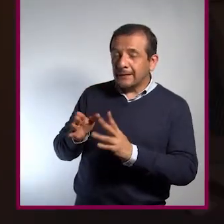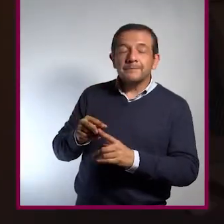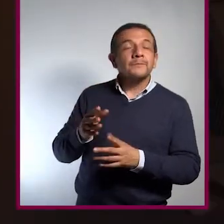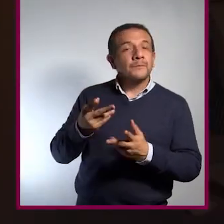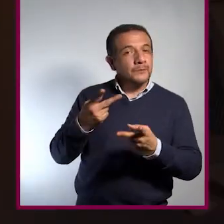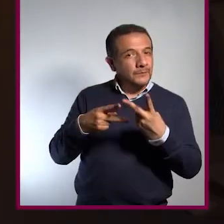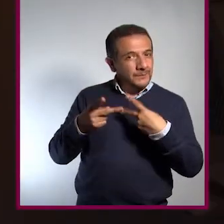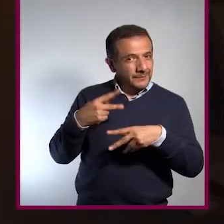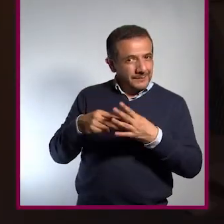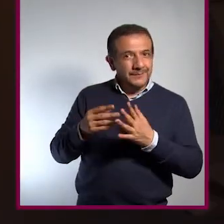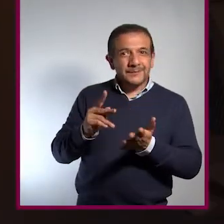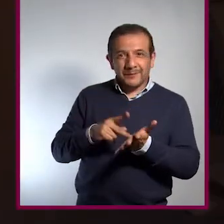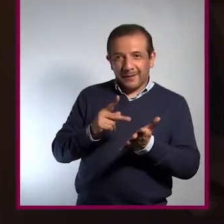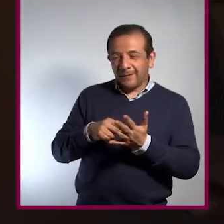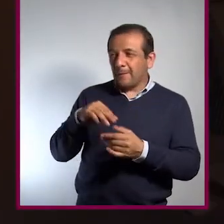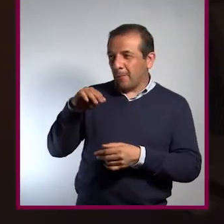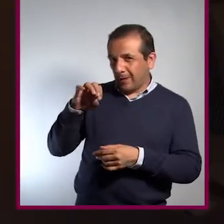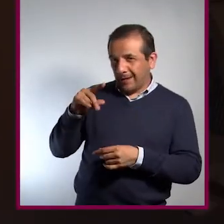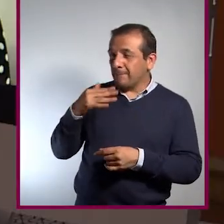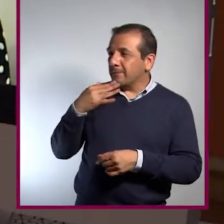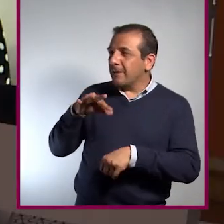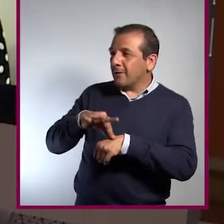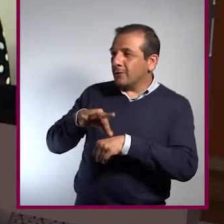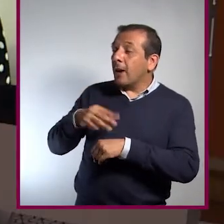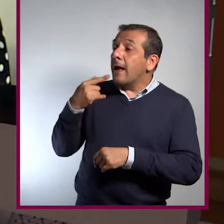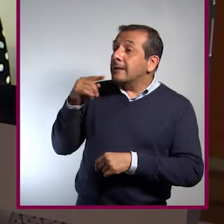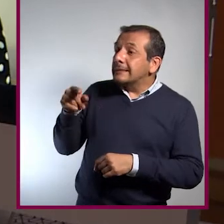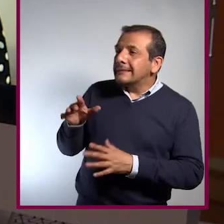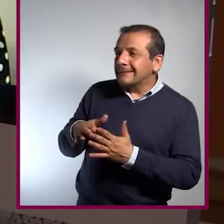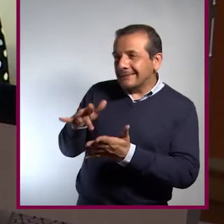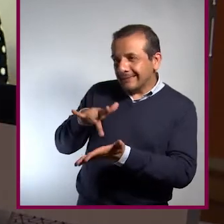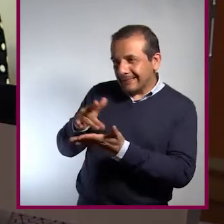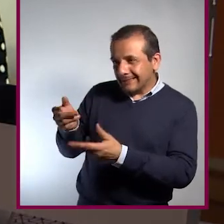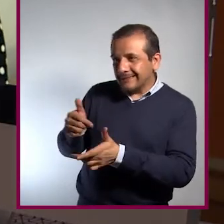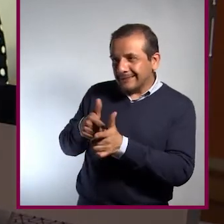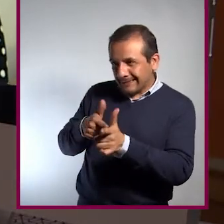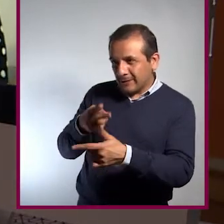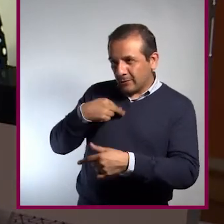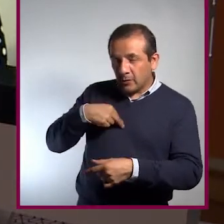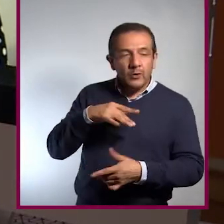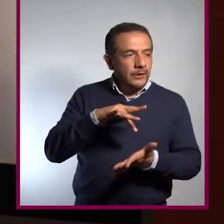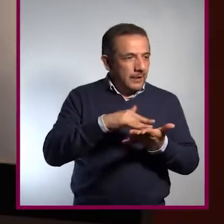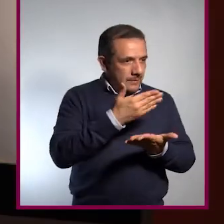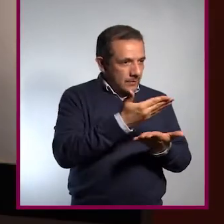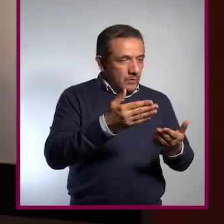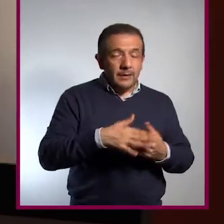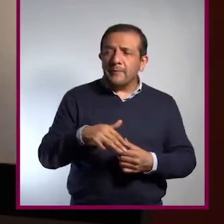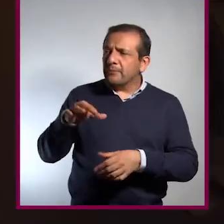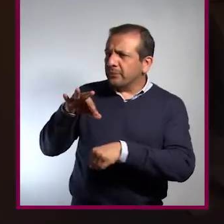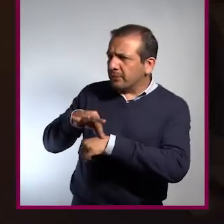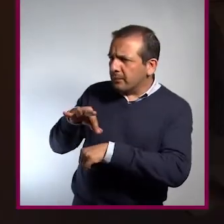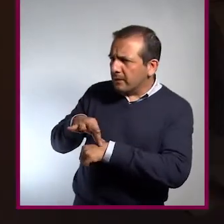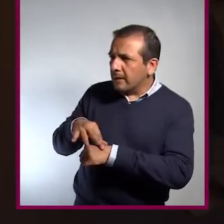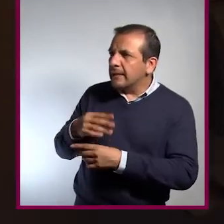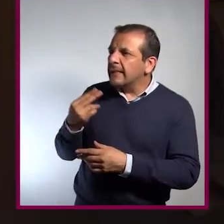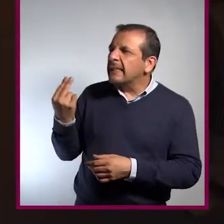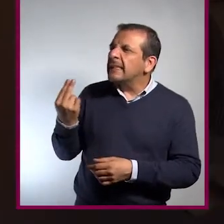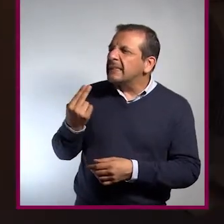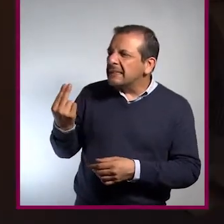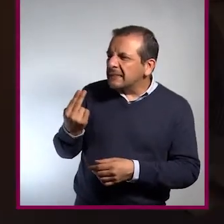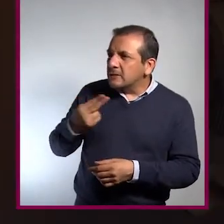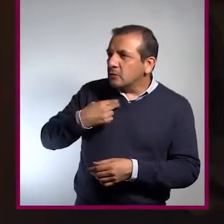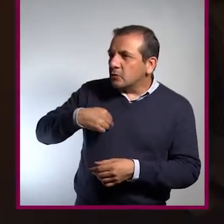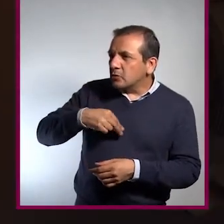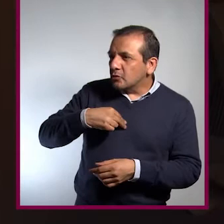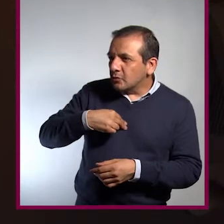Estamos de regreso con la doctora Mónica Miranda. Doctora, muchas gracias por seguir con nosotros. Gracias a ustedes. Doctora, ¿qué